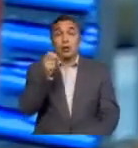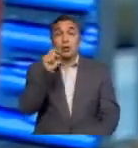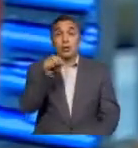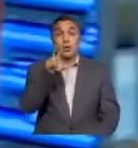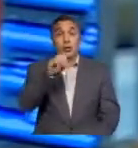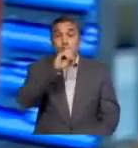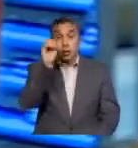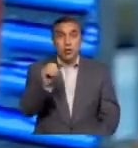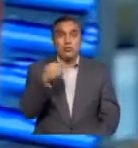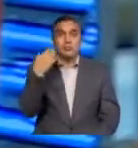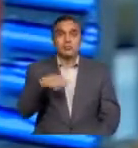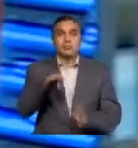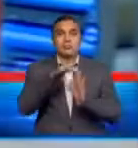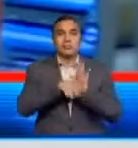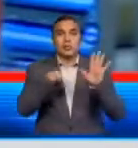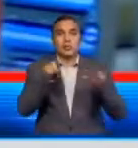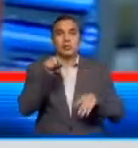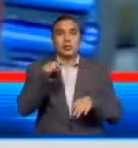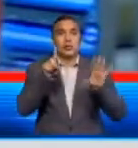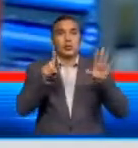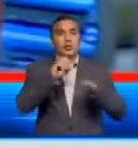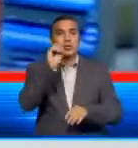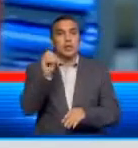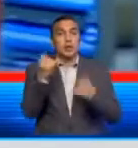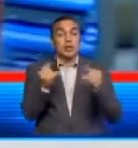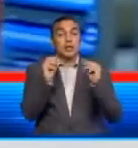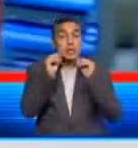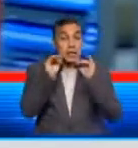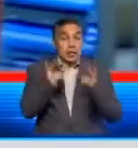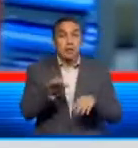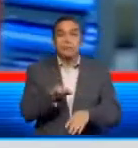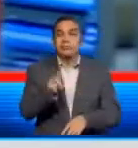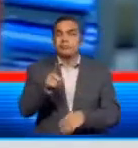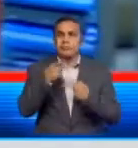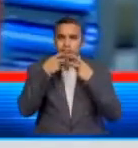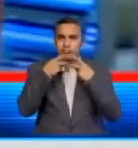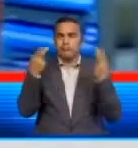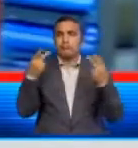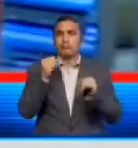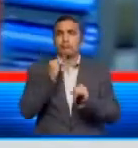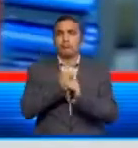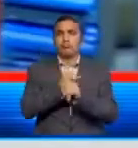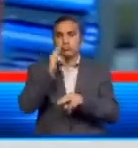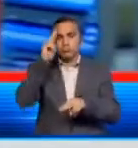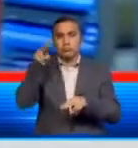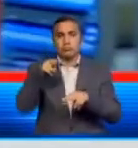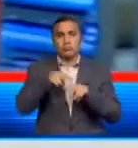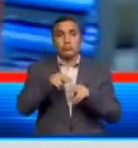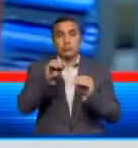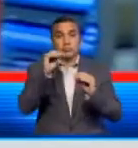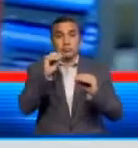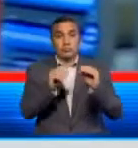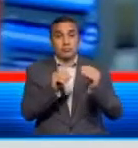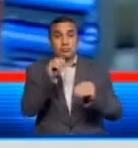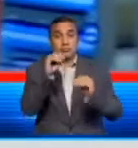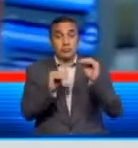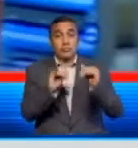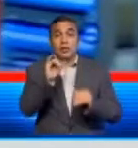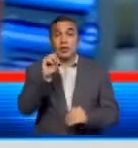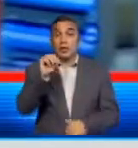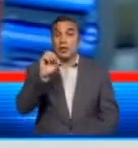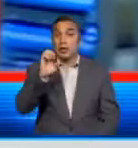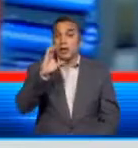por ciento bajó al 6.6 en septiembre según el reporte del instituto nacional de estadísticas y censo